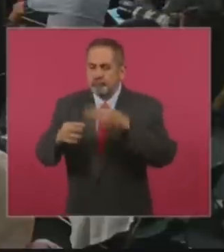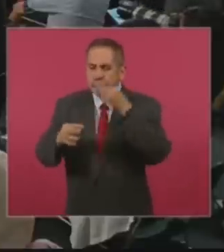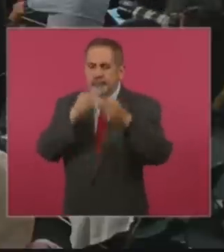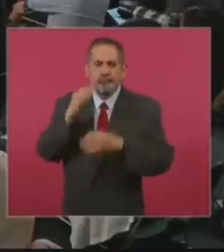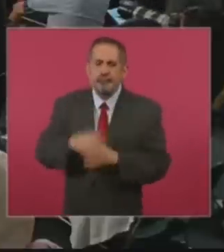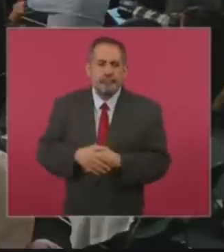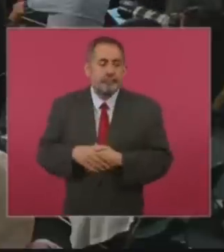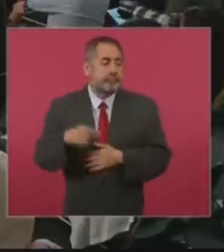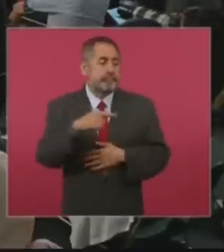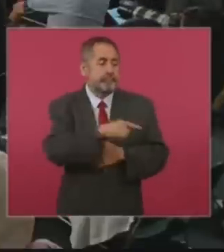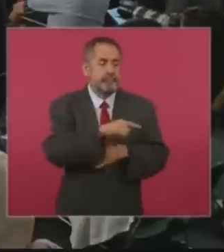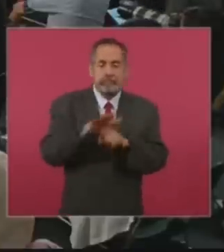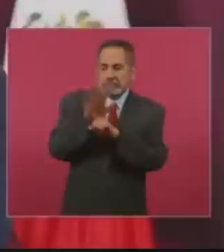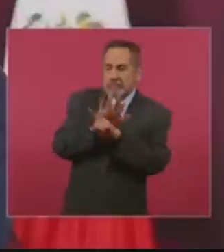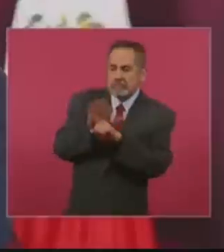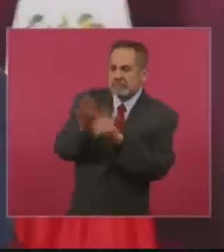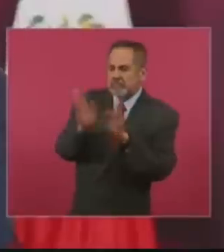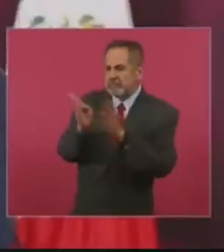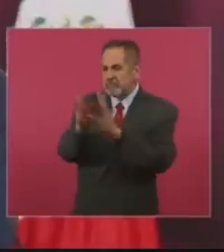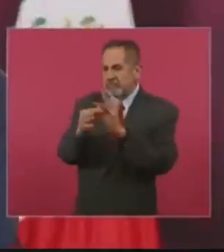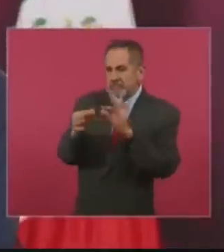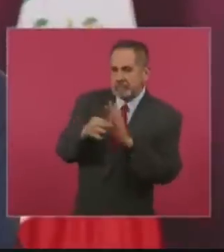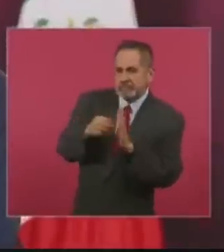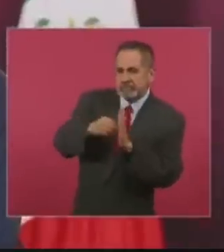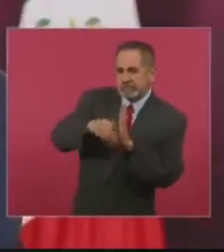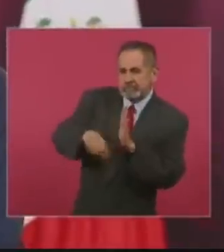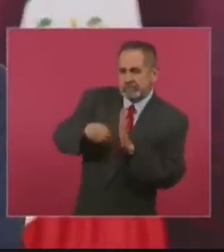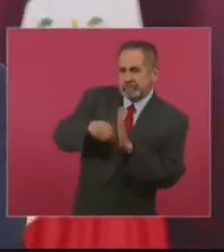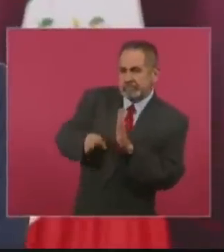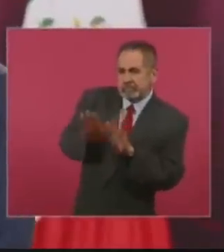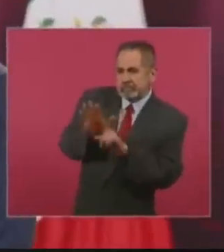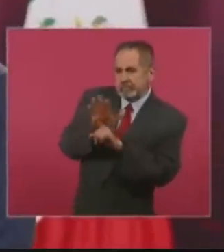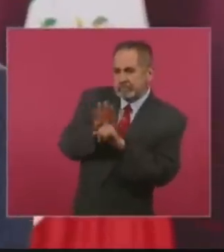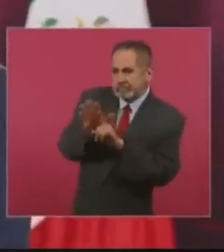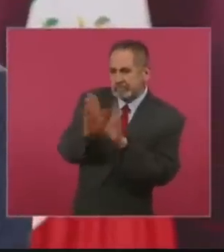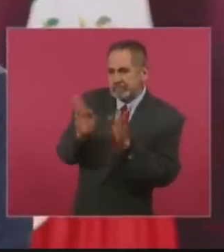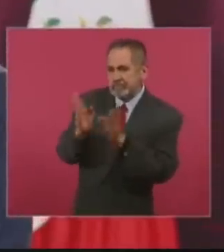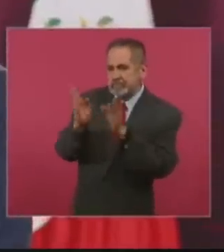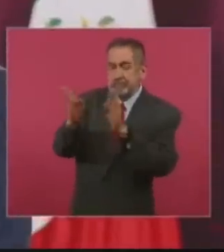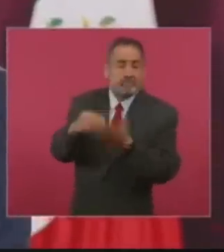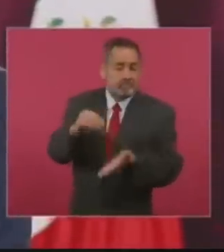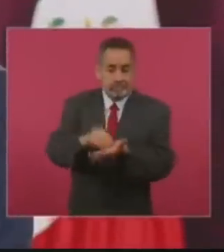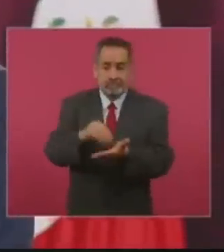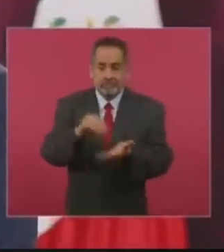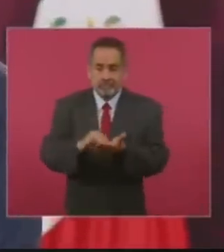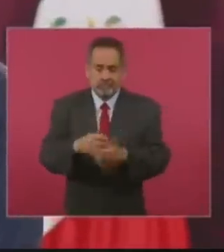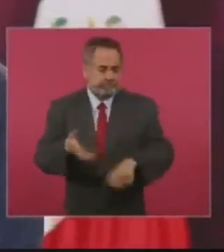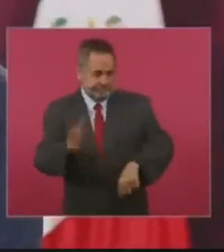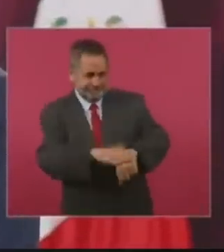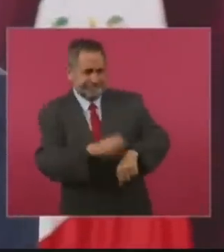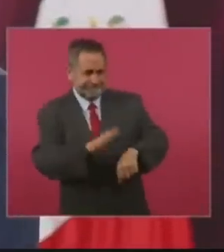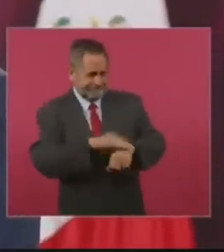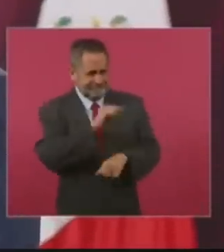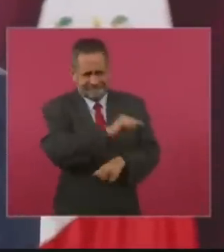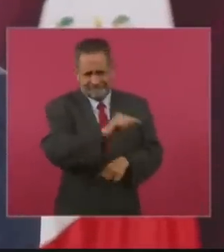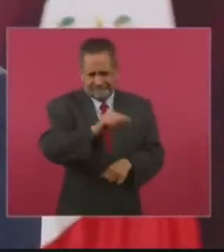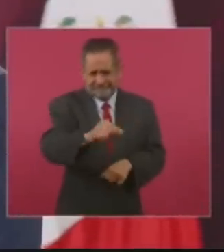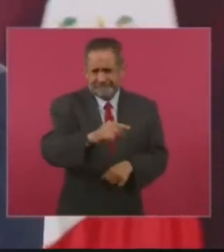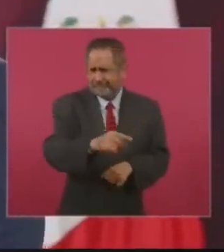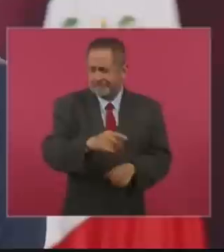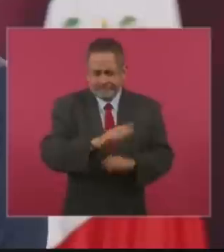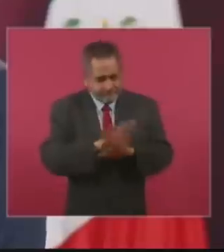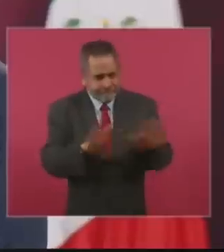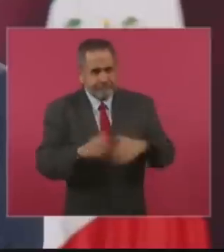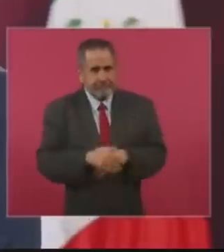sino manipulación y sigue habiendo llega un llamado en ese sentido a los medios